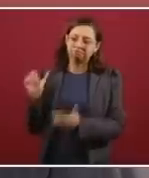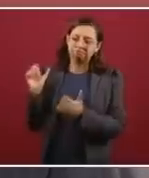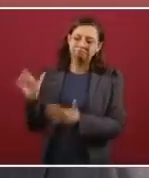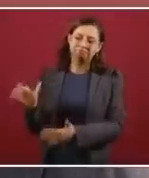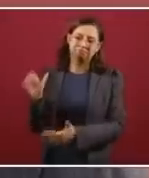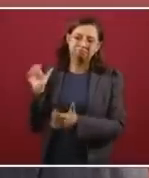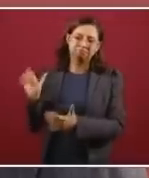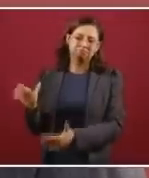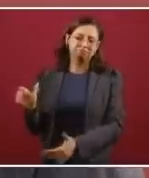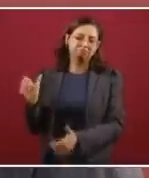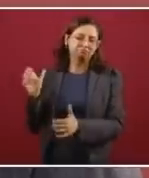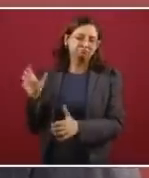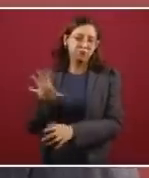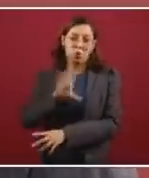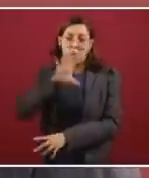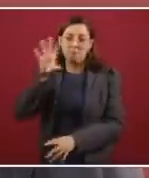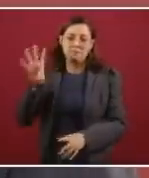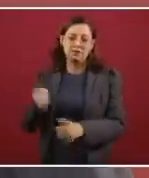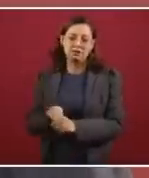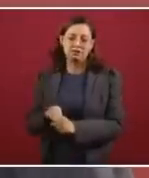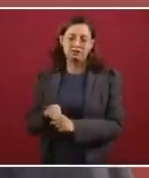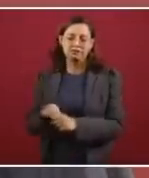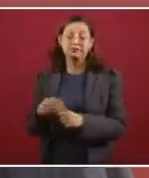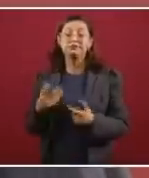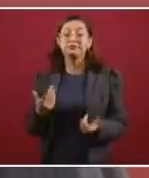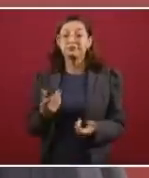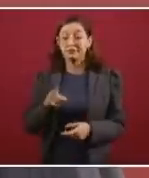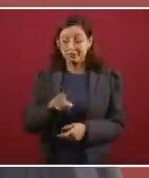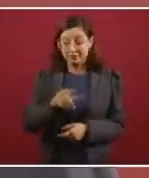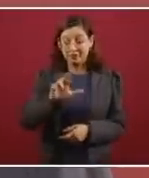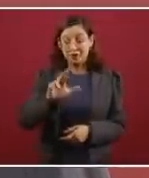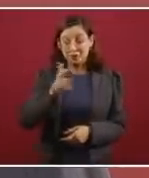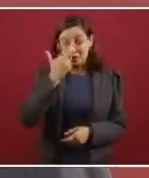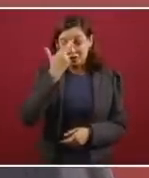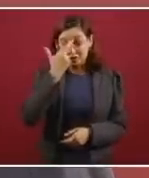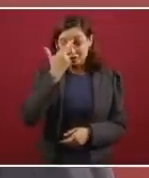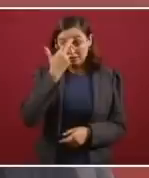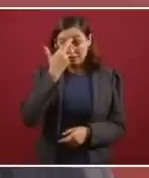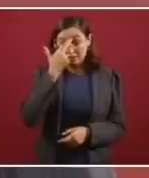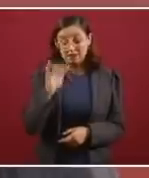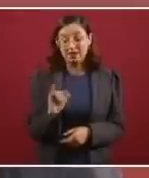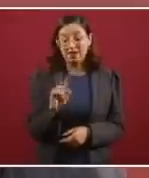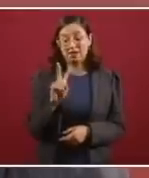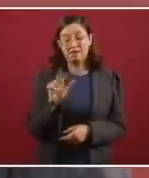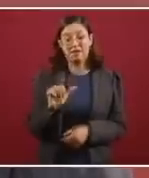clases populares. Porque no olviden que aumentaron el IVA